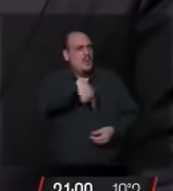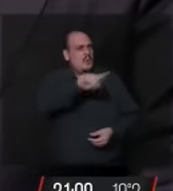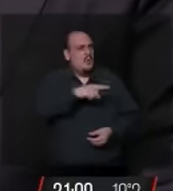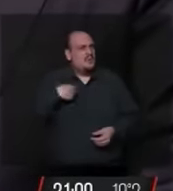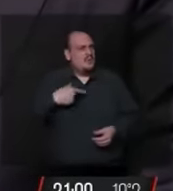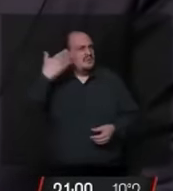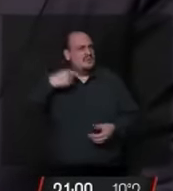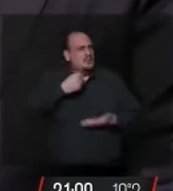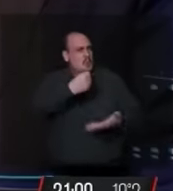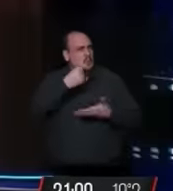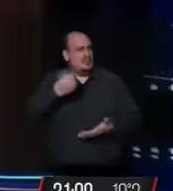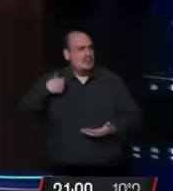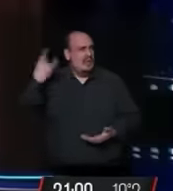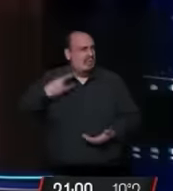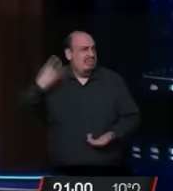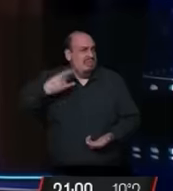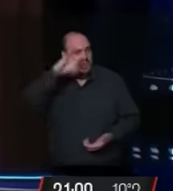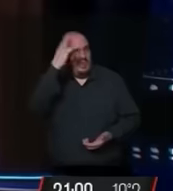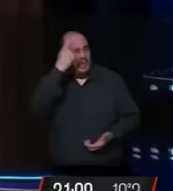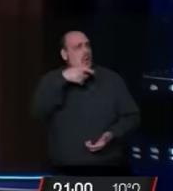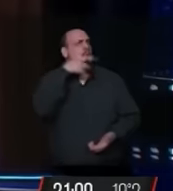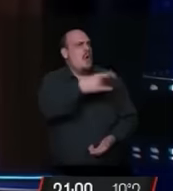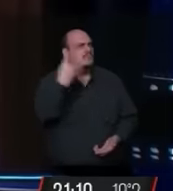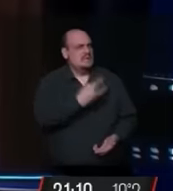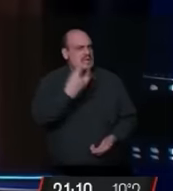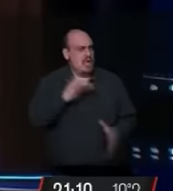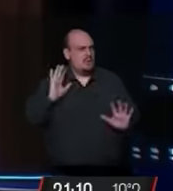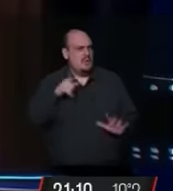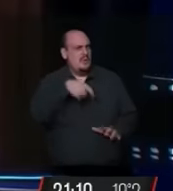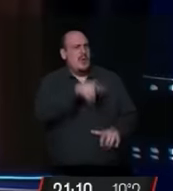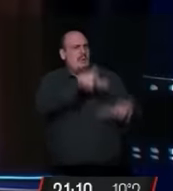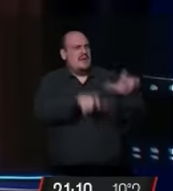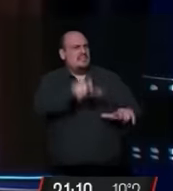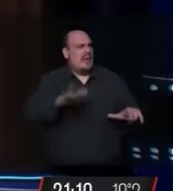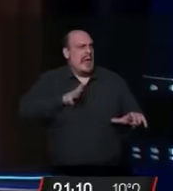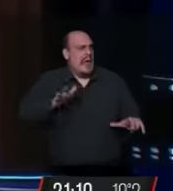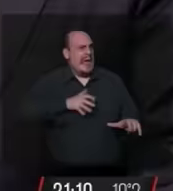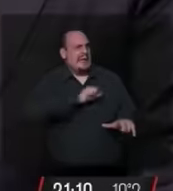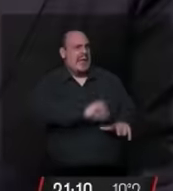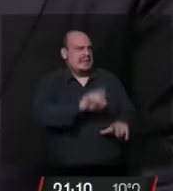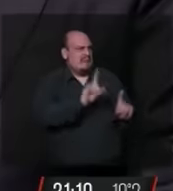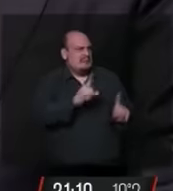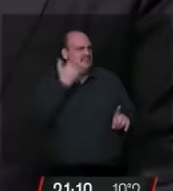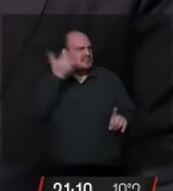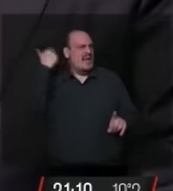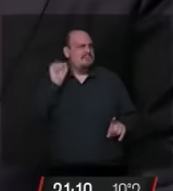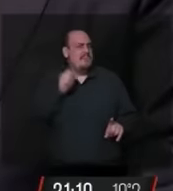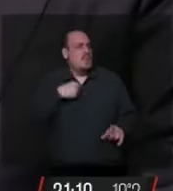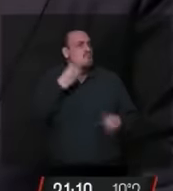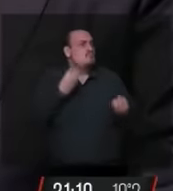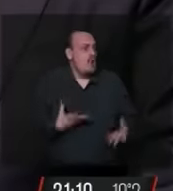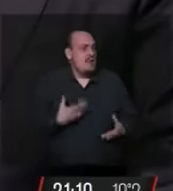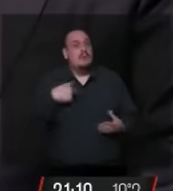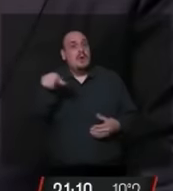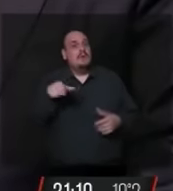mintiendo con los subsidios. Ustedes son unos mentirosos. Vos sos un mentiroso en engañar y asustar a la gente de cómo lo hiciste. Y te voy a explicar por qué. Porque